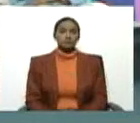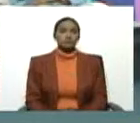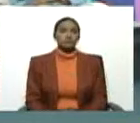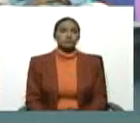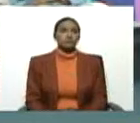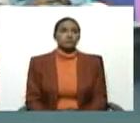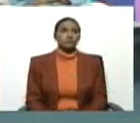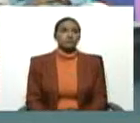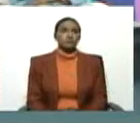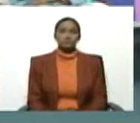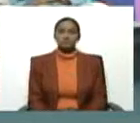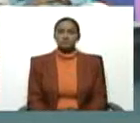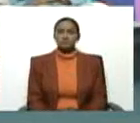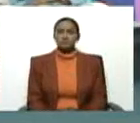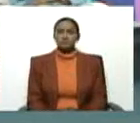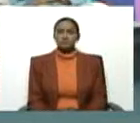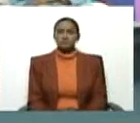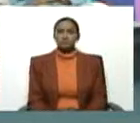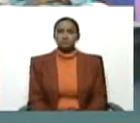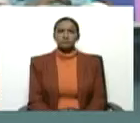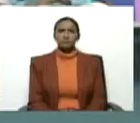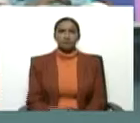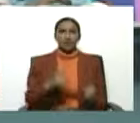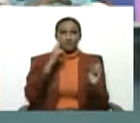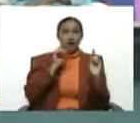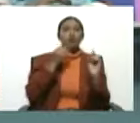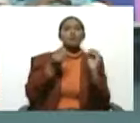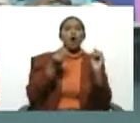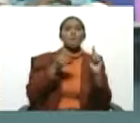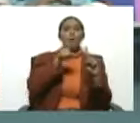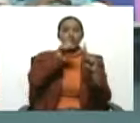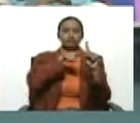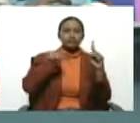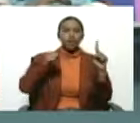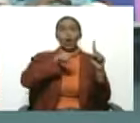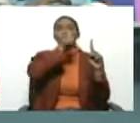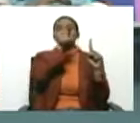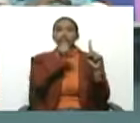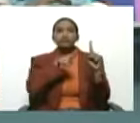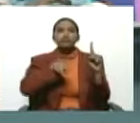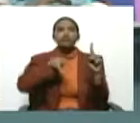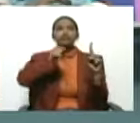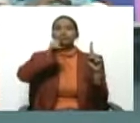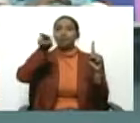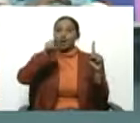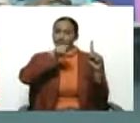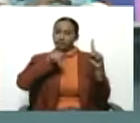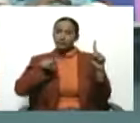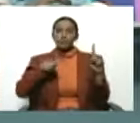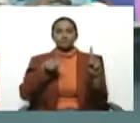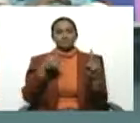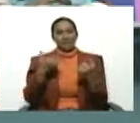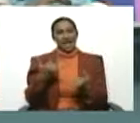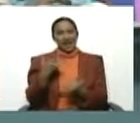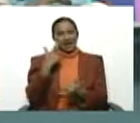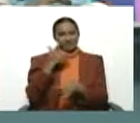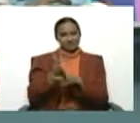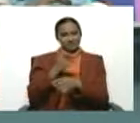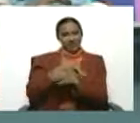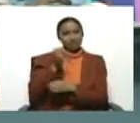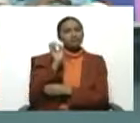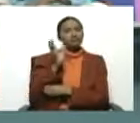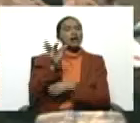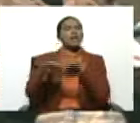una curva especial esta curva de c reformas económicas integrales hablando de la experiencia de China destacaba que en un principio en el